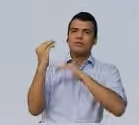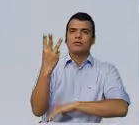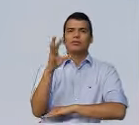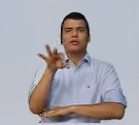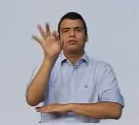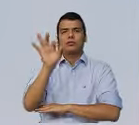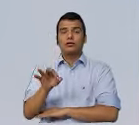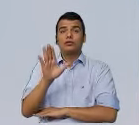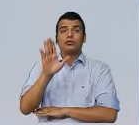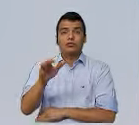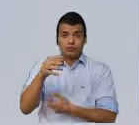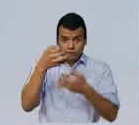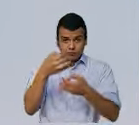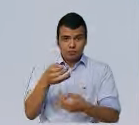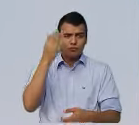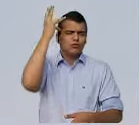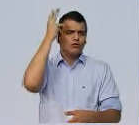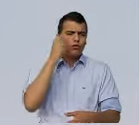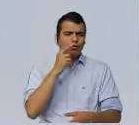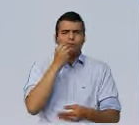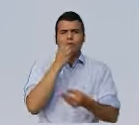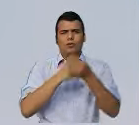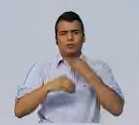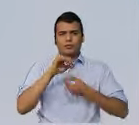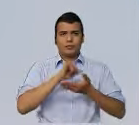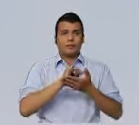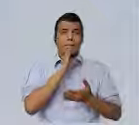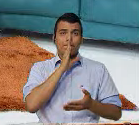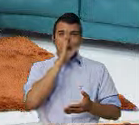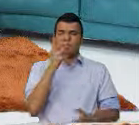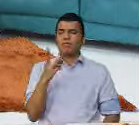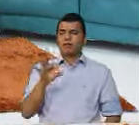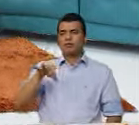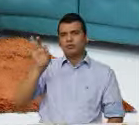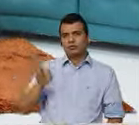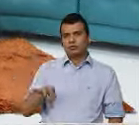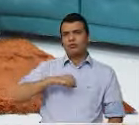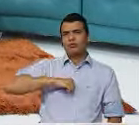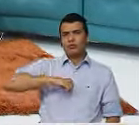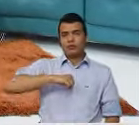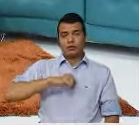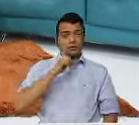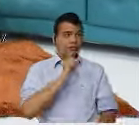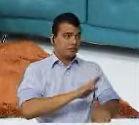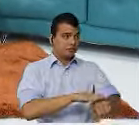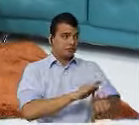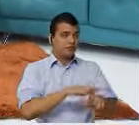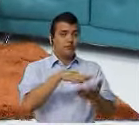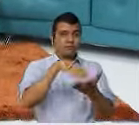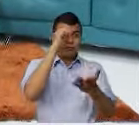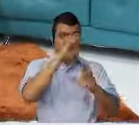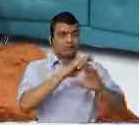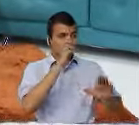dieta habitual. Bueno, estas son las recomendaciones para que María Cristina las siga en casa, pero el negro ya está listo con